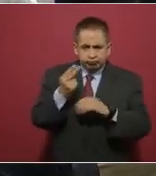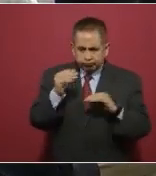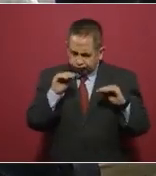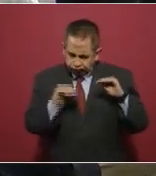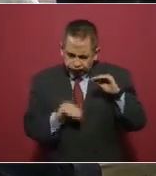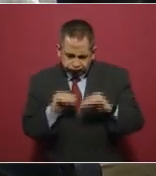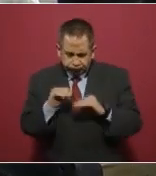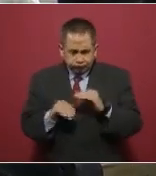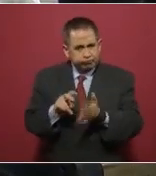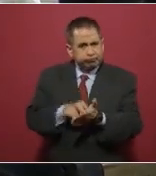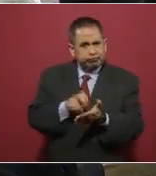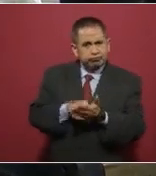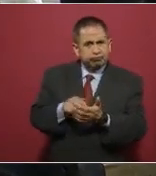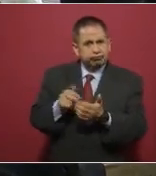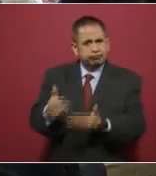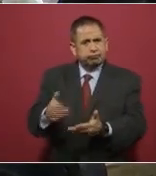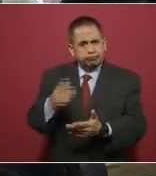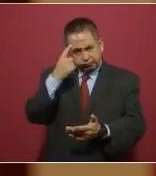en